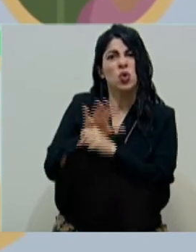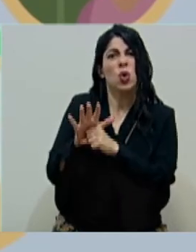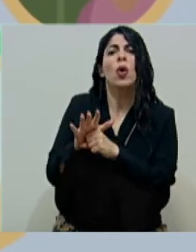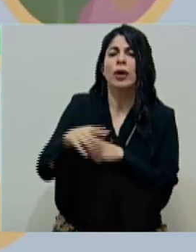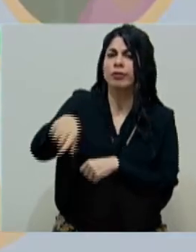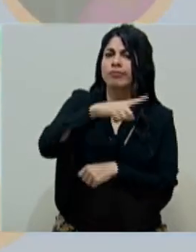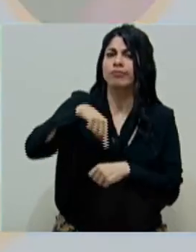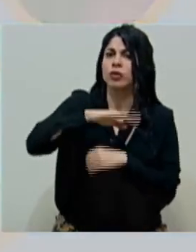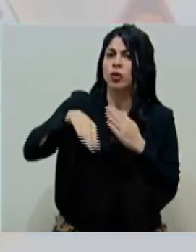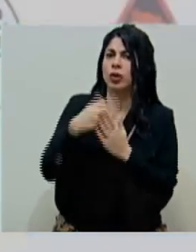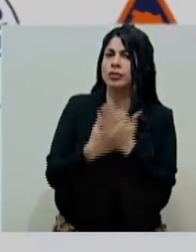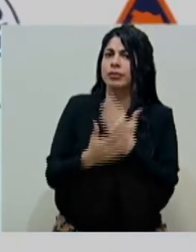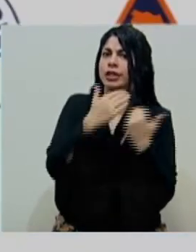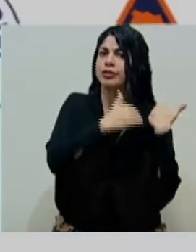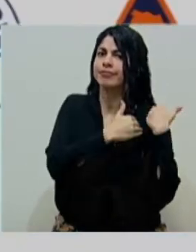en nuestras manos.